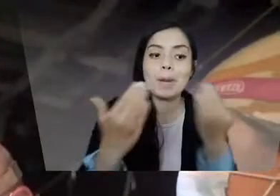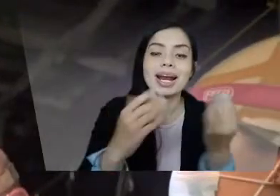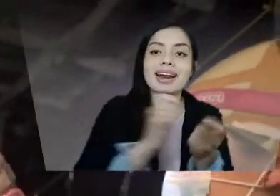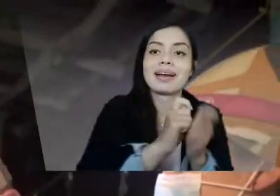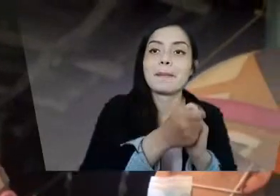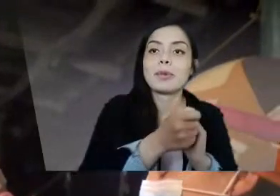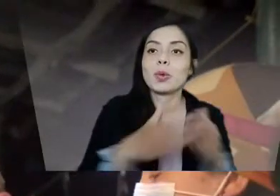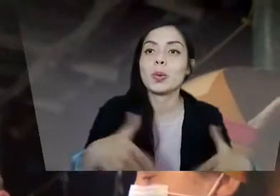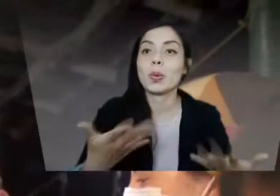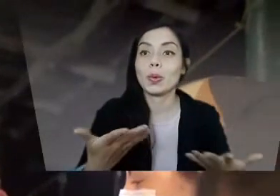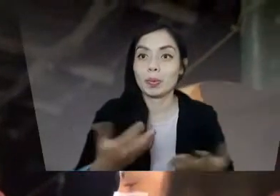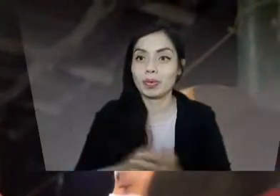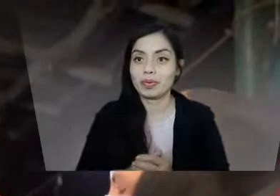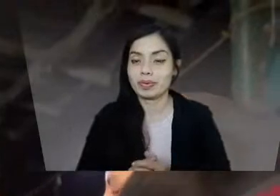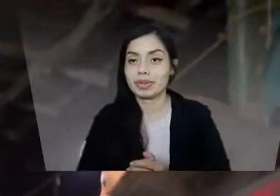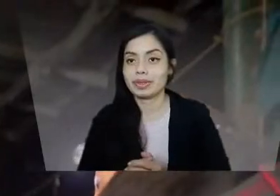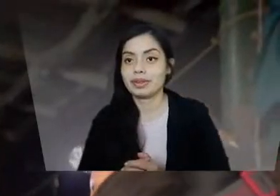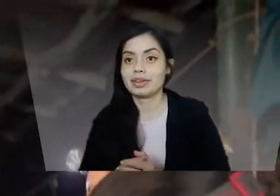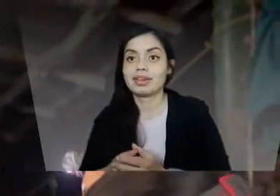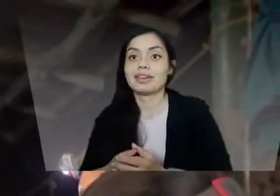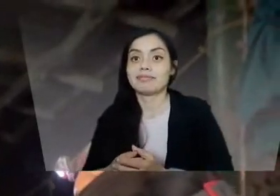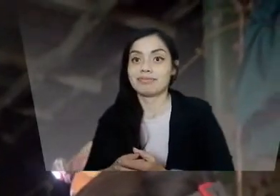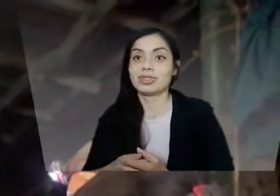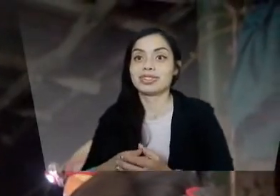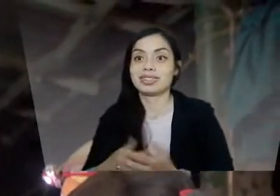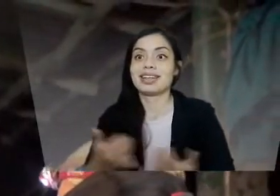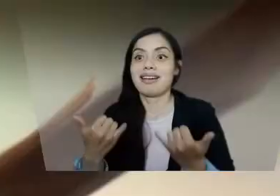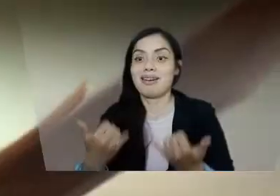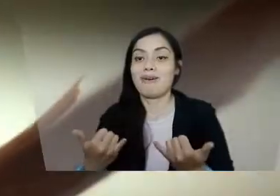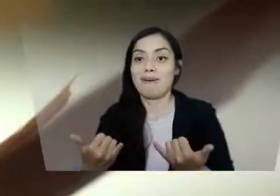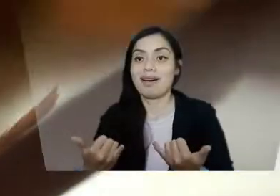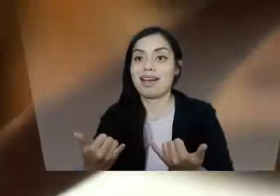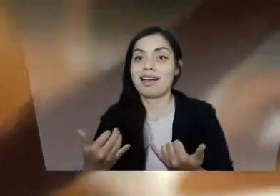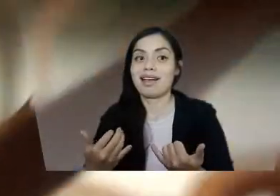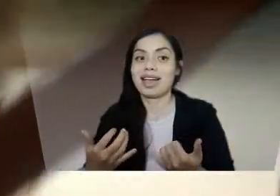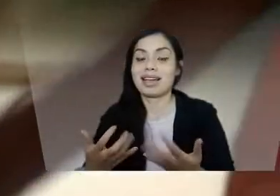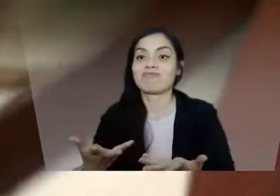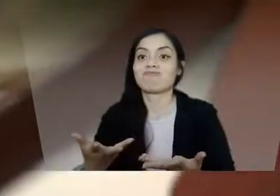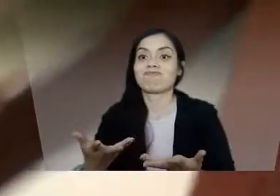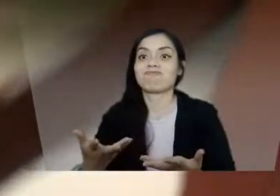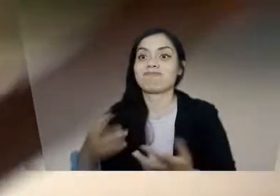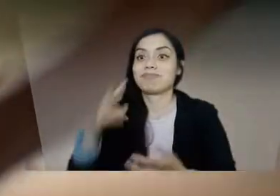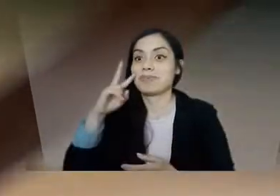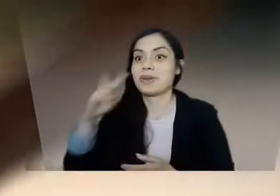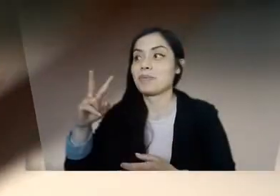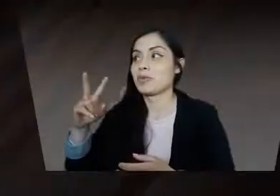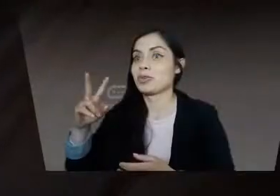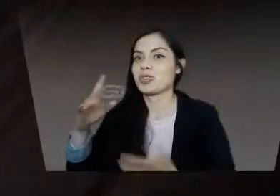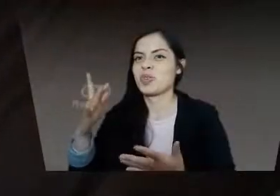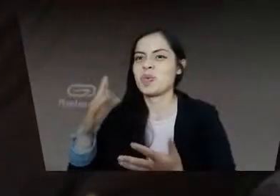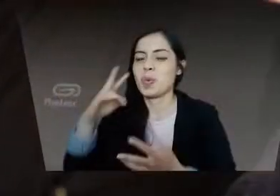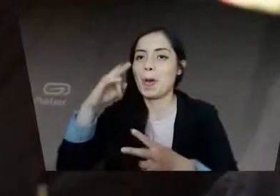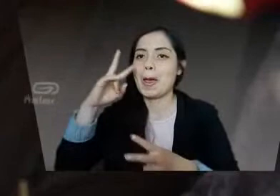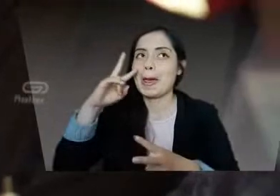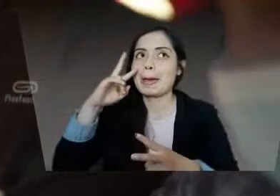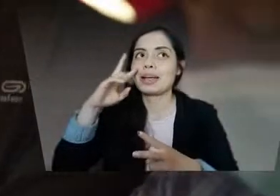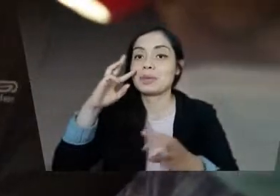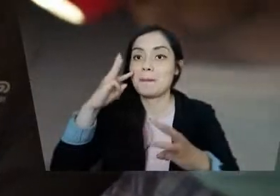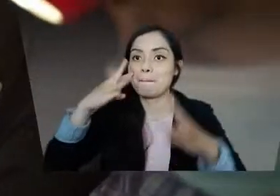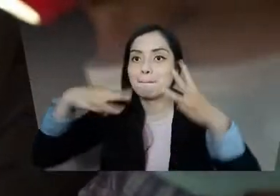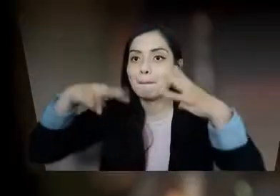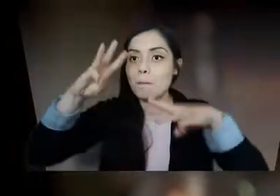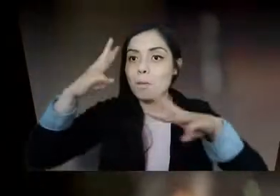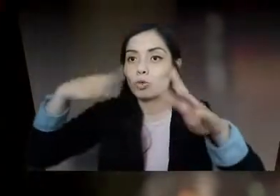Así que cuando abren el cajón del museo y sacan este pajarito, tenemos un tejido, tenemos una sangre, tenemos unas medidas, tenemos